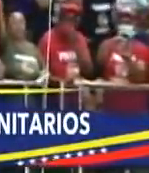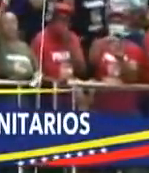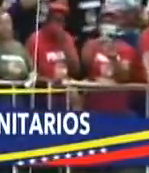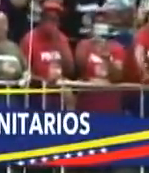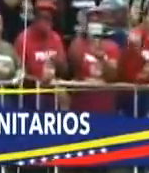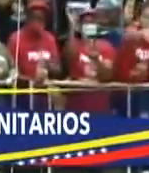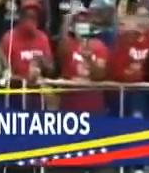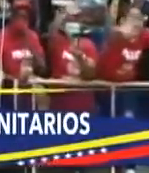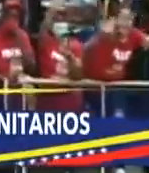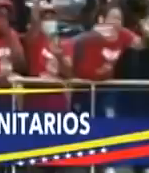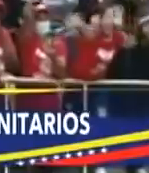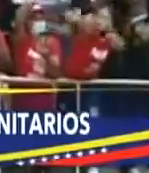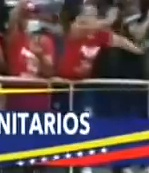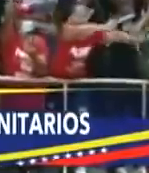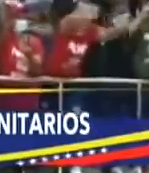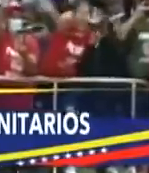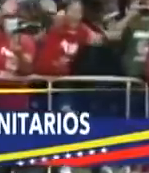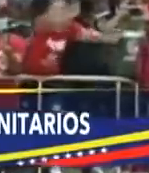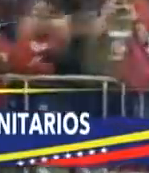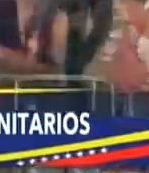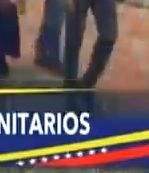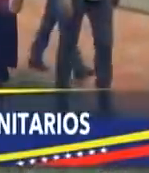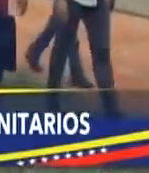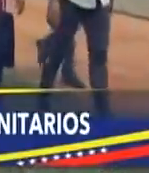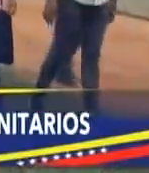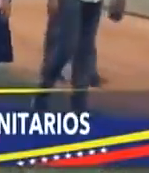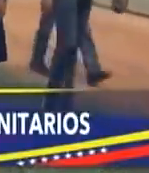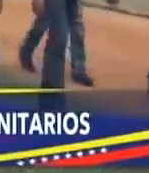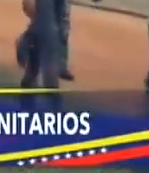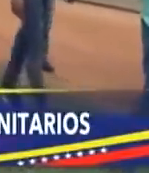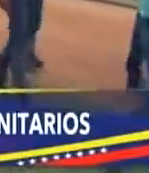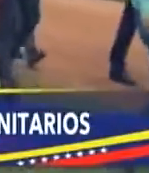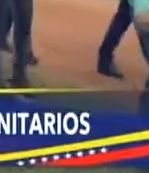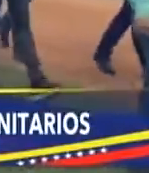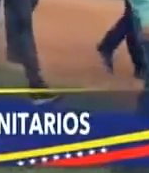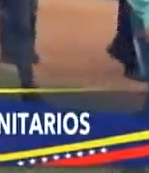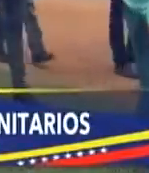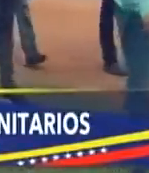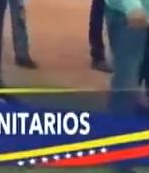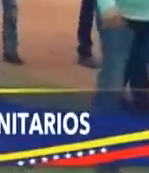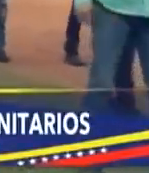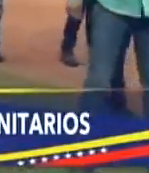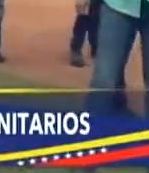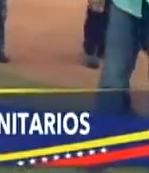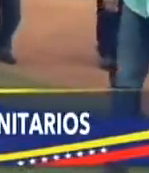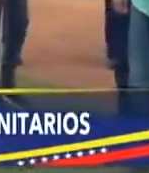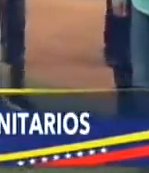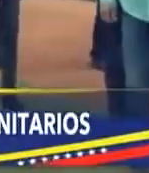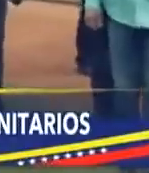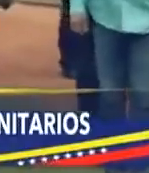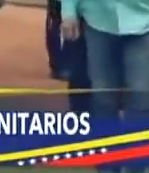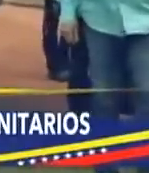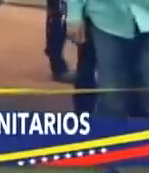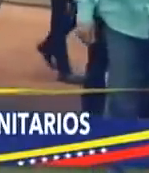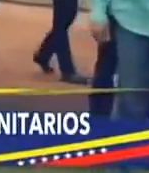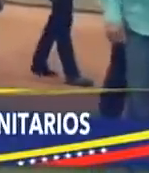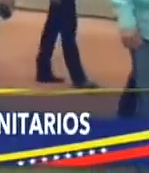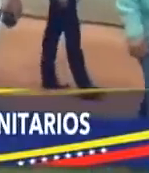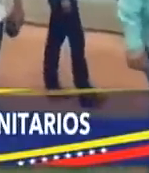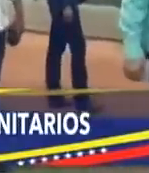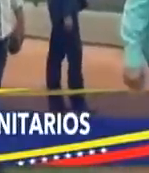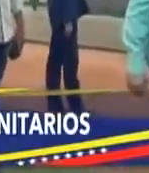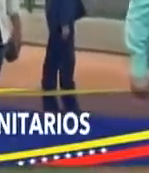está impregnada del poder popular. Más de 1000 asambleas se han realizado en las 11